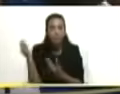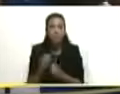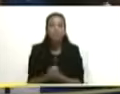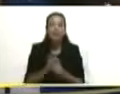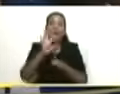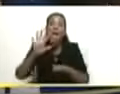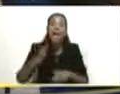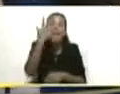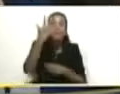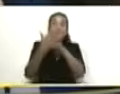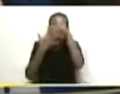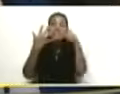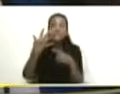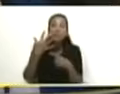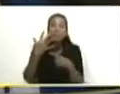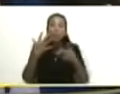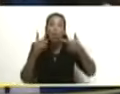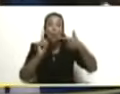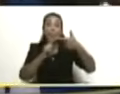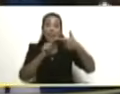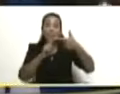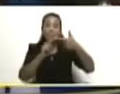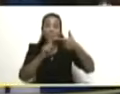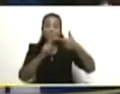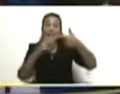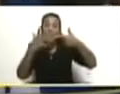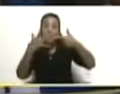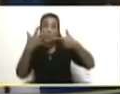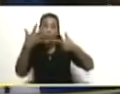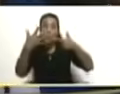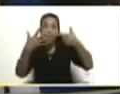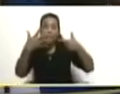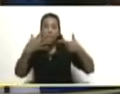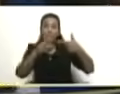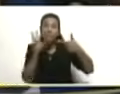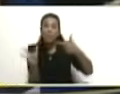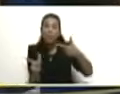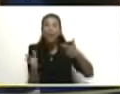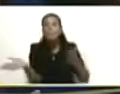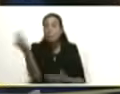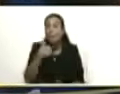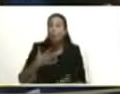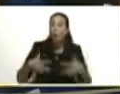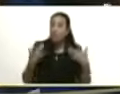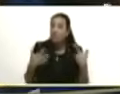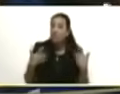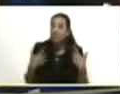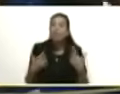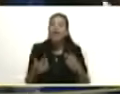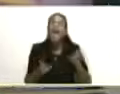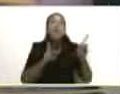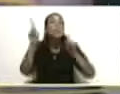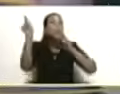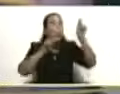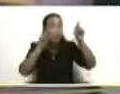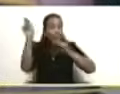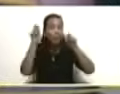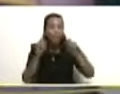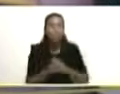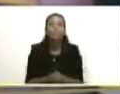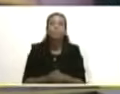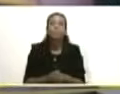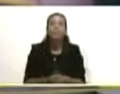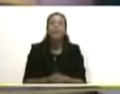el quinto programa activado en el vértice número 3 de Vamos a Divertirnos es el turismo. Así es, presidente.